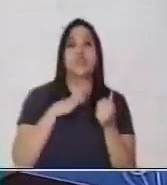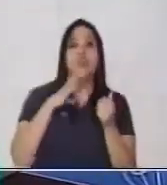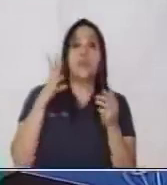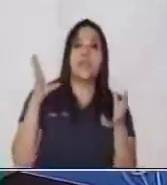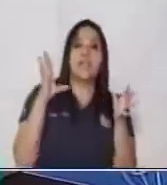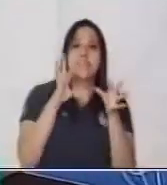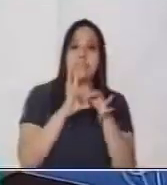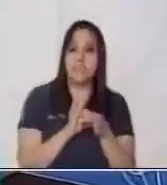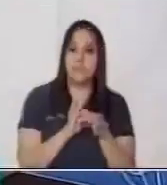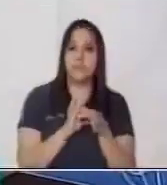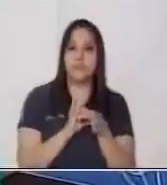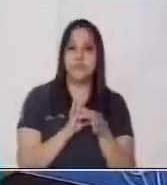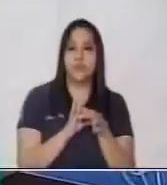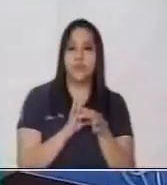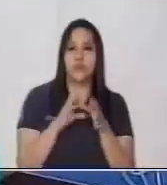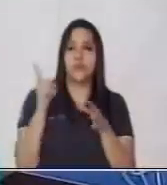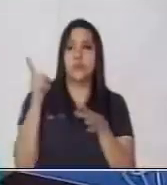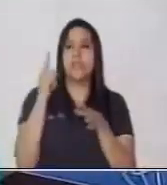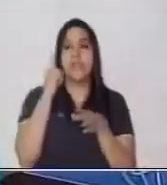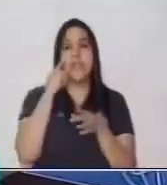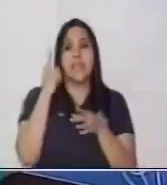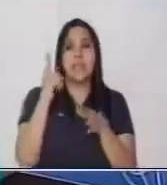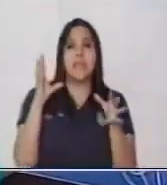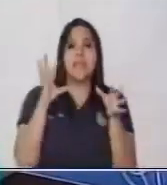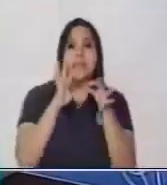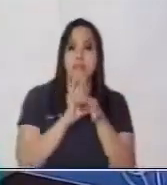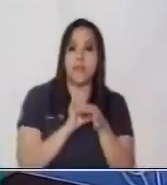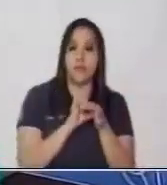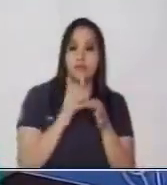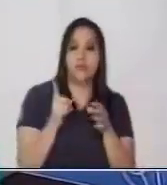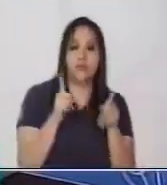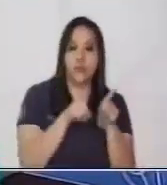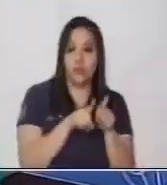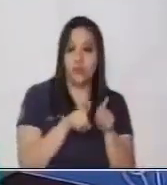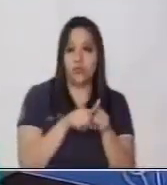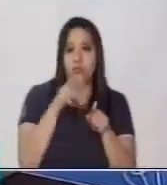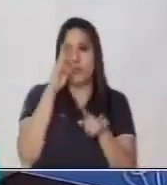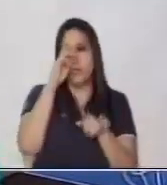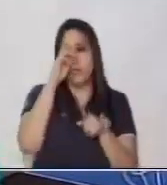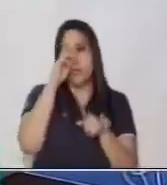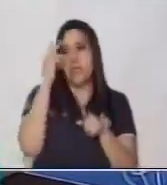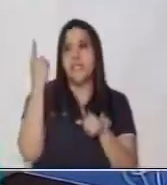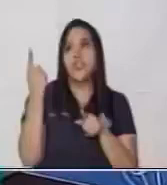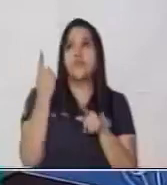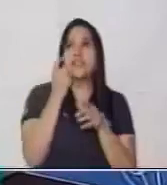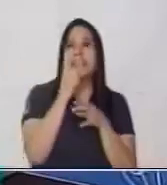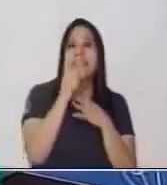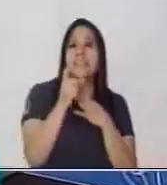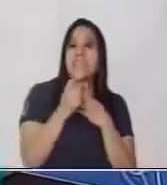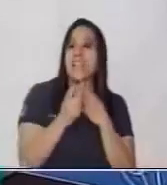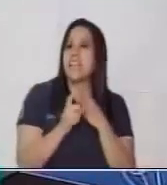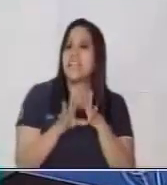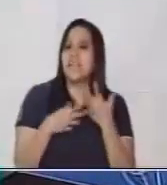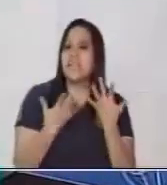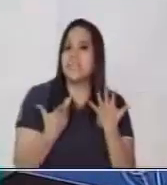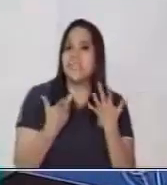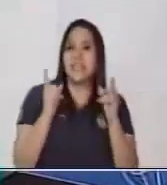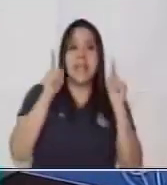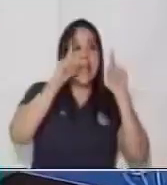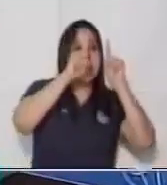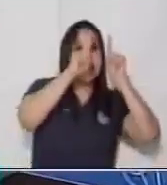proposiciones. Las proposiciones. Y lo habíamos dicho que una de las características es que se